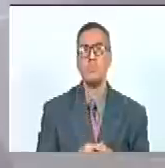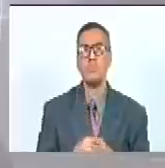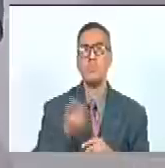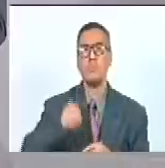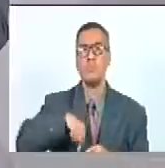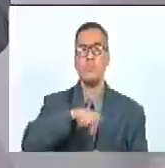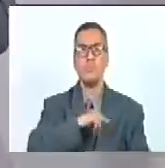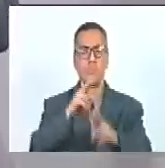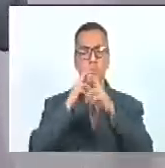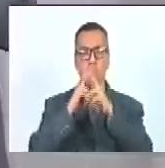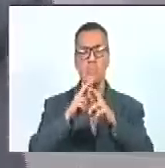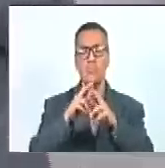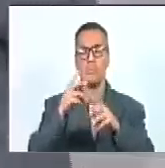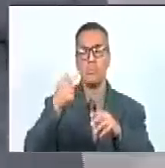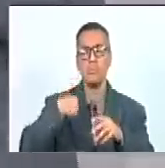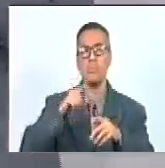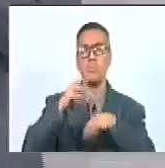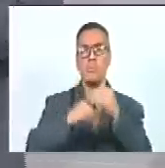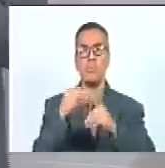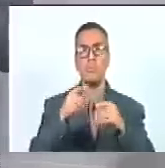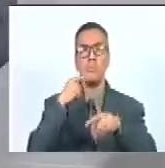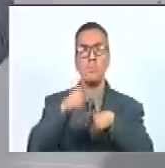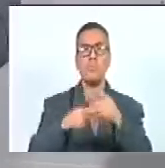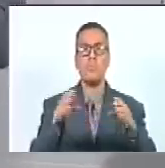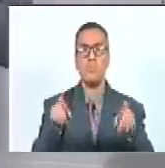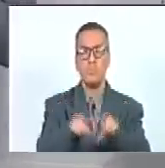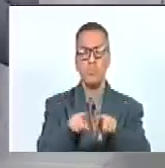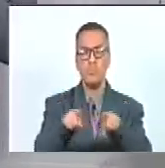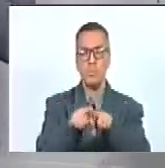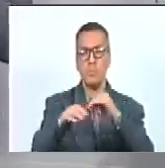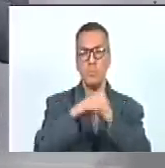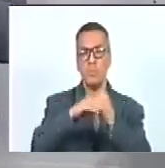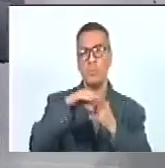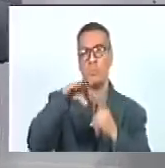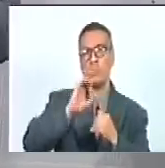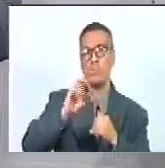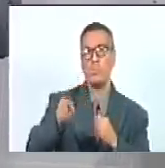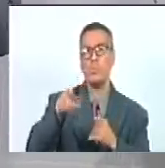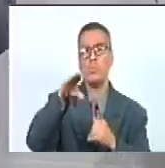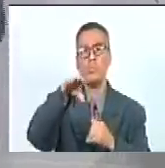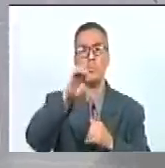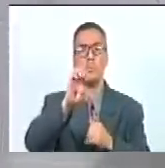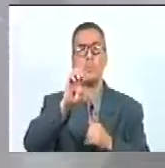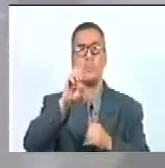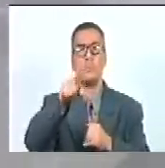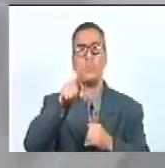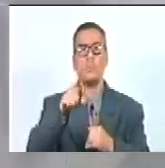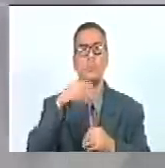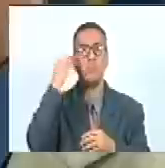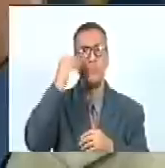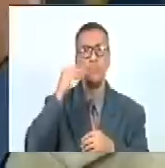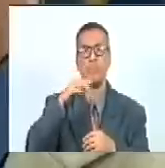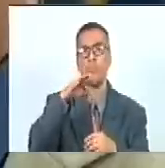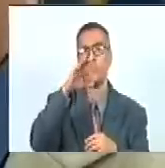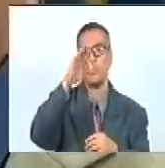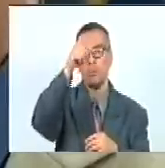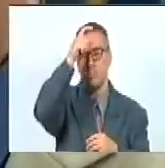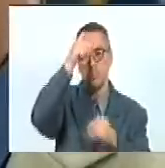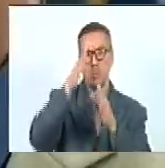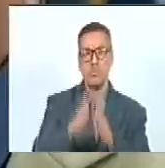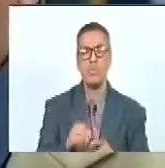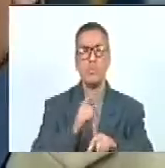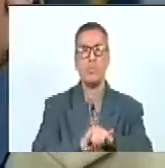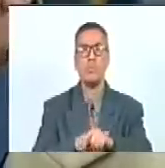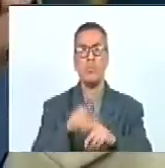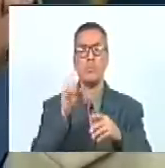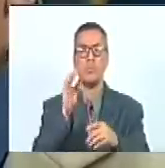nuestra respuesta debe ser que sean como el Che. Y eso fue dicho por Fidel Castro Ruz en un